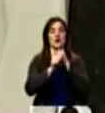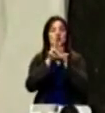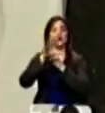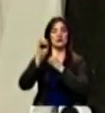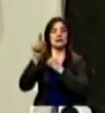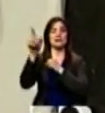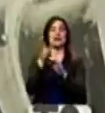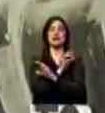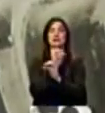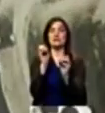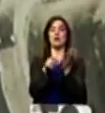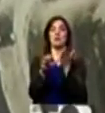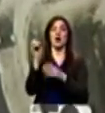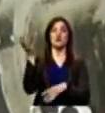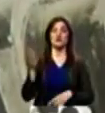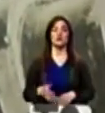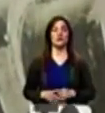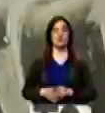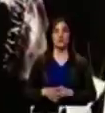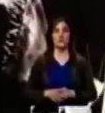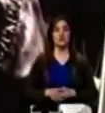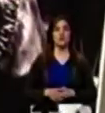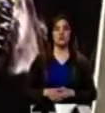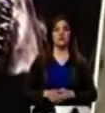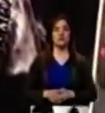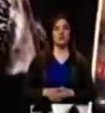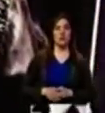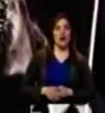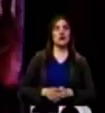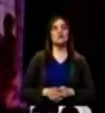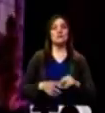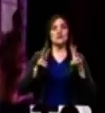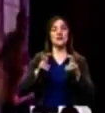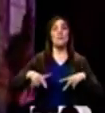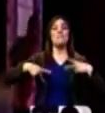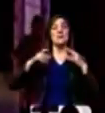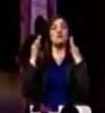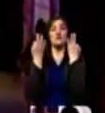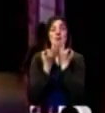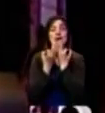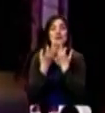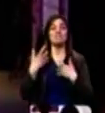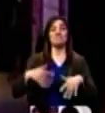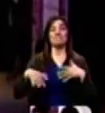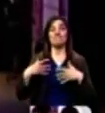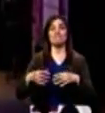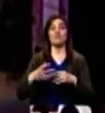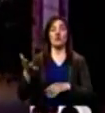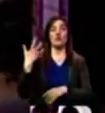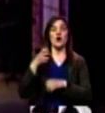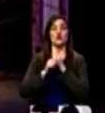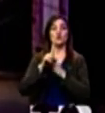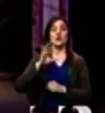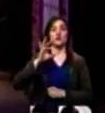años de desaparición de los hermanos Restrepo. El show relata a través de 10 escenas la vida de la familia Restrepo, desde fines de la década